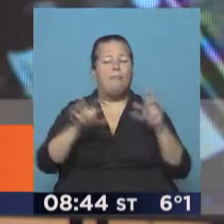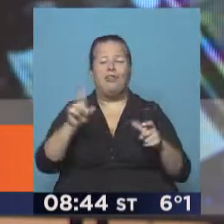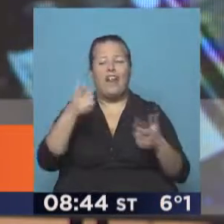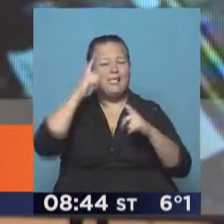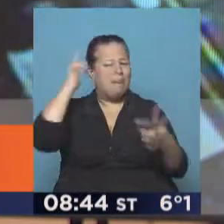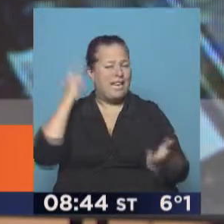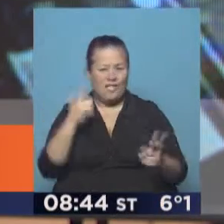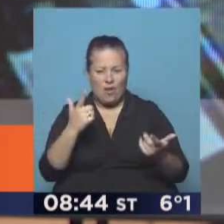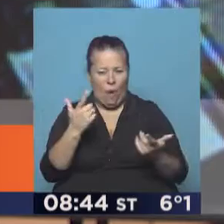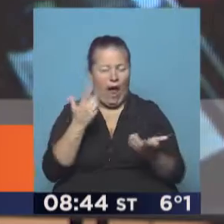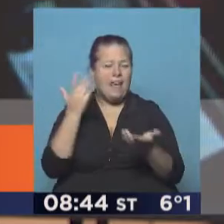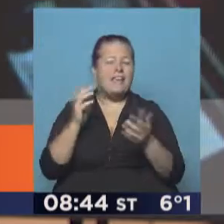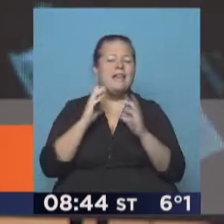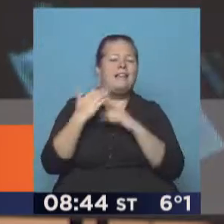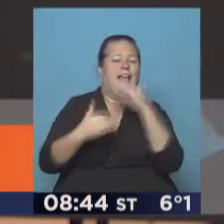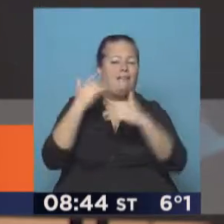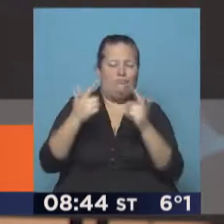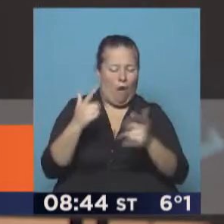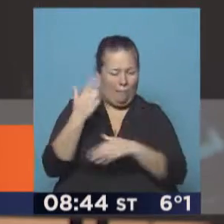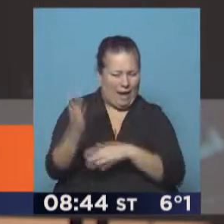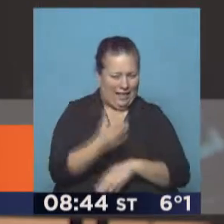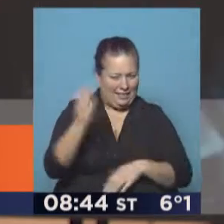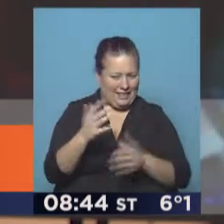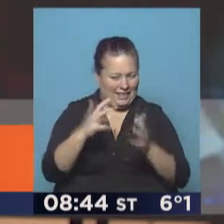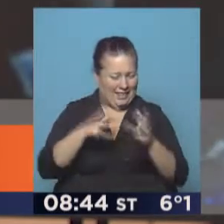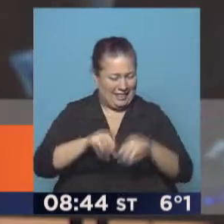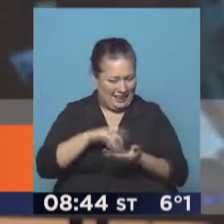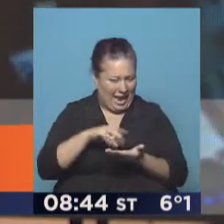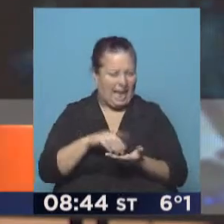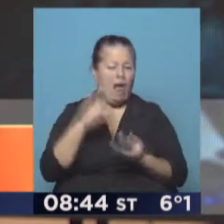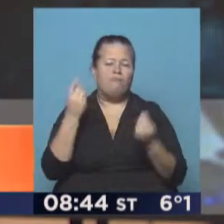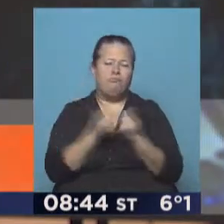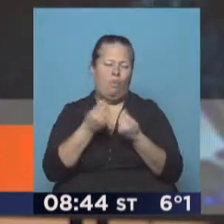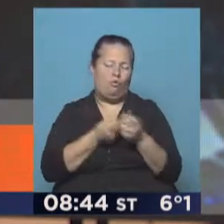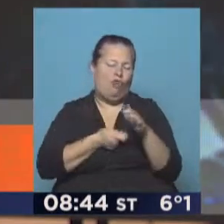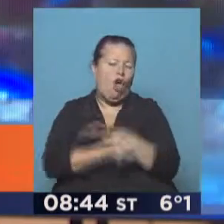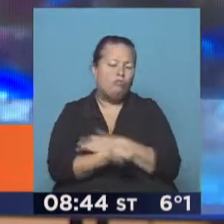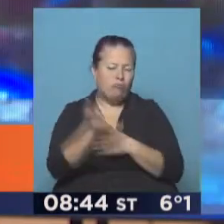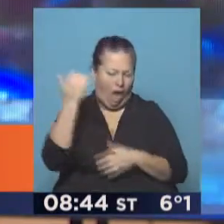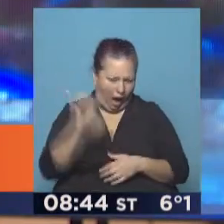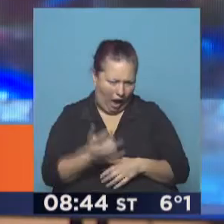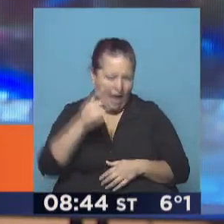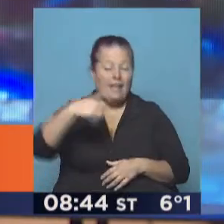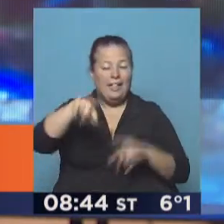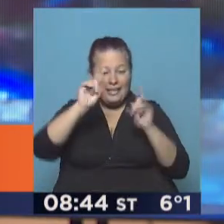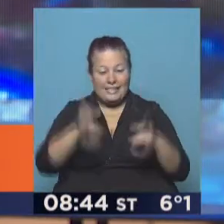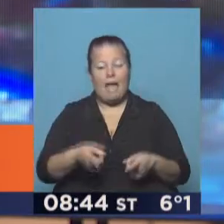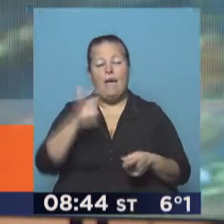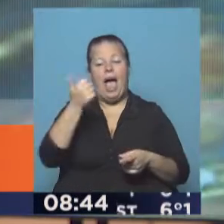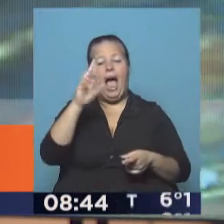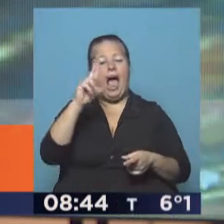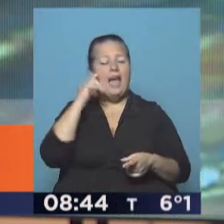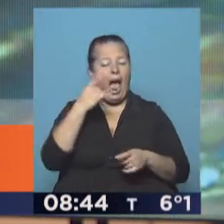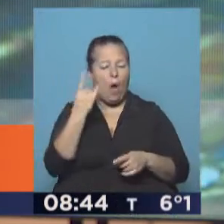ni capacitada para producir la tierra. Hay muchísimos casos de corrupción, entre ellos en el estado de Aragua, uno